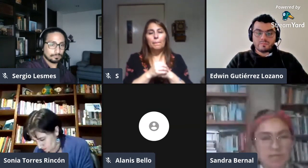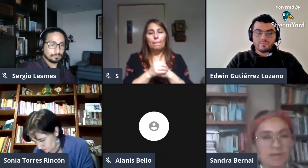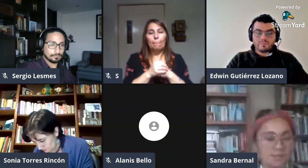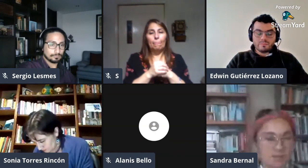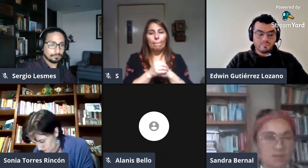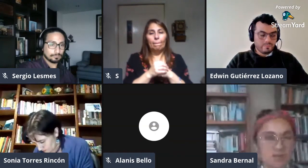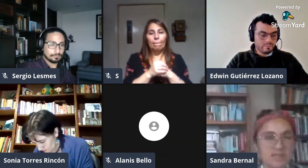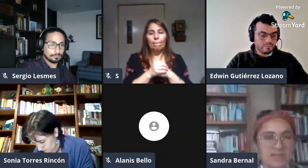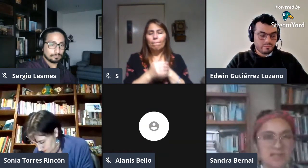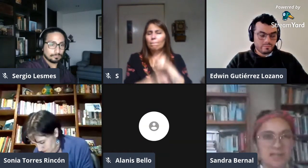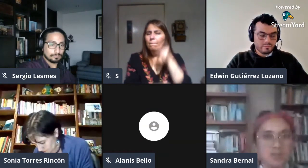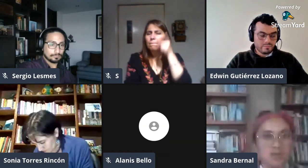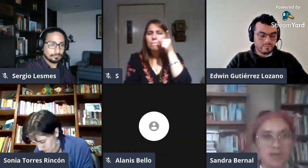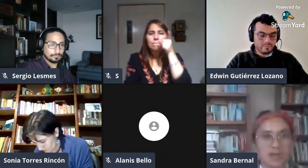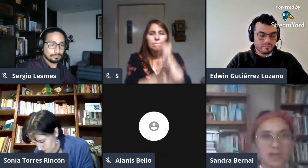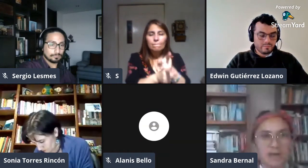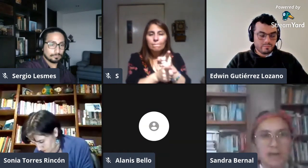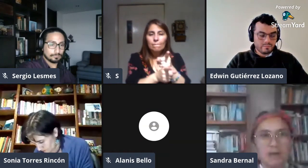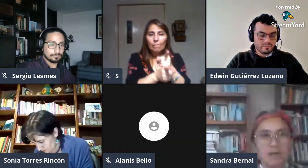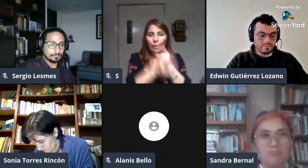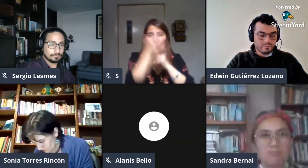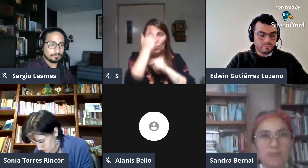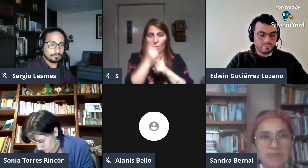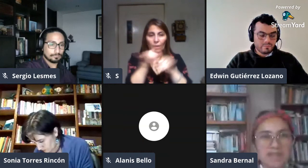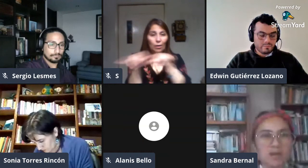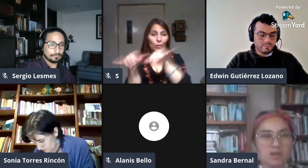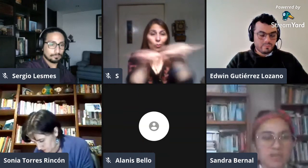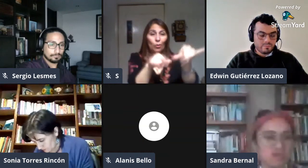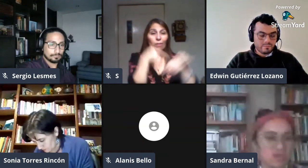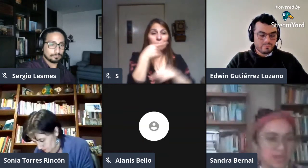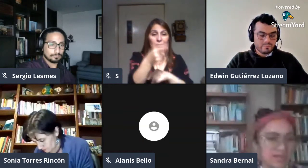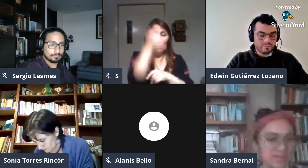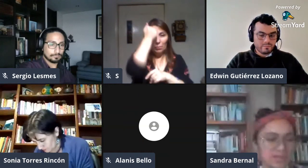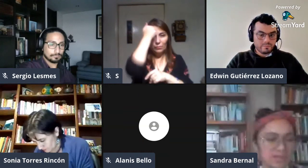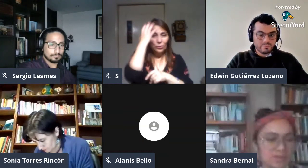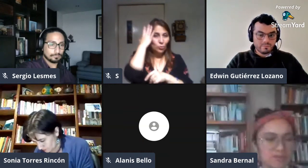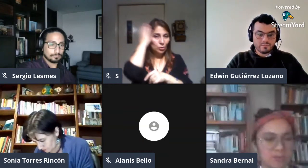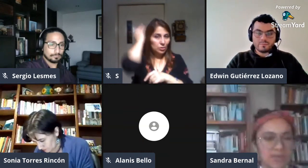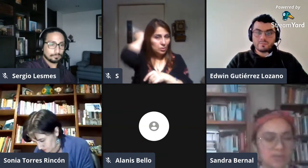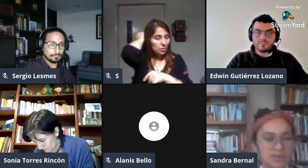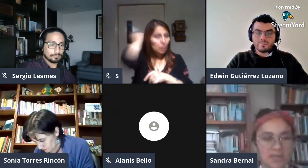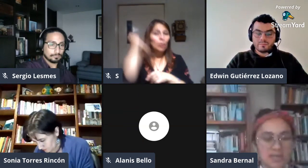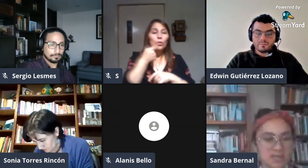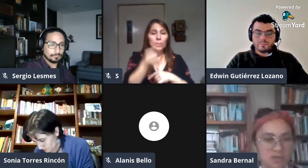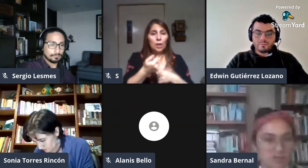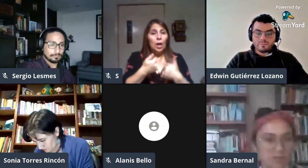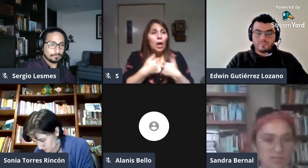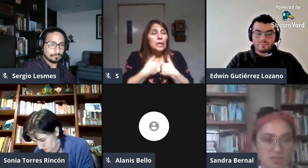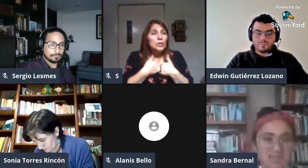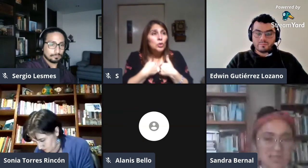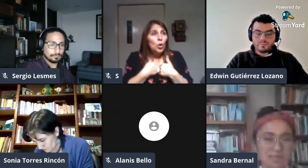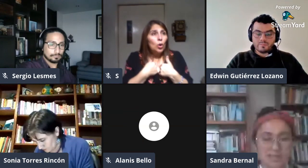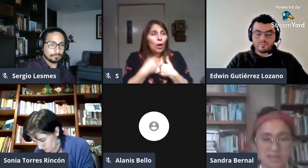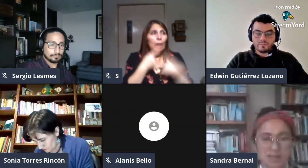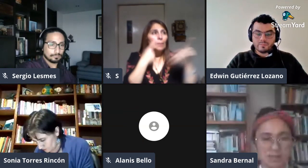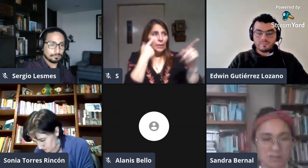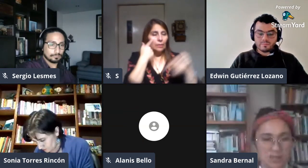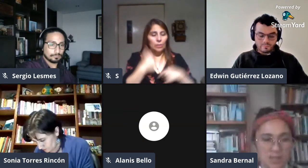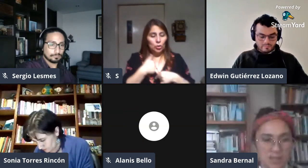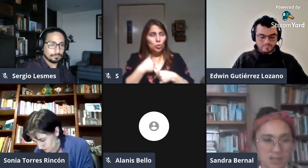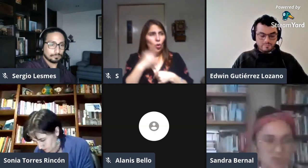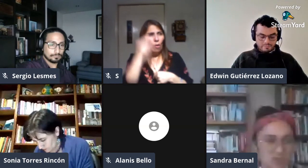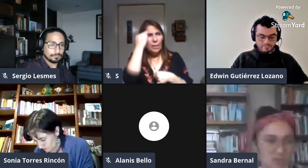Justamente porque, como lo decía Sergio, pensar o mencionar que se tiene una enfermedad mental ha sido algo que ha sido